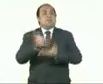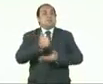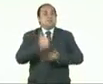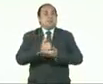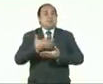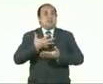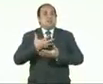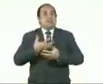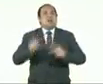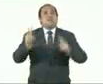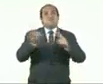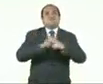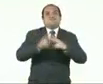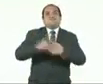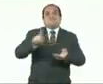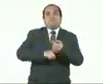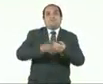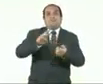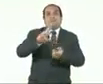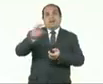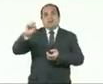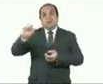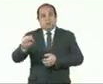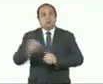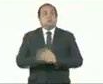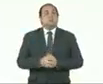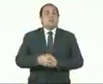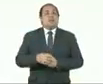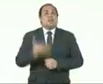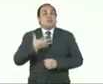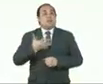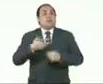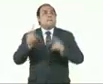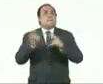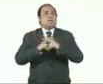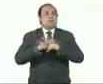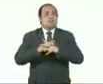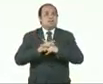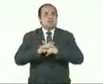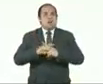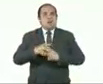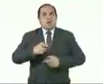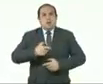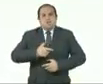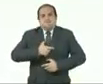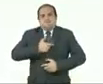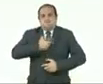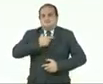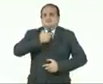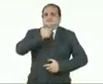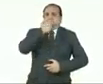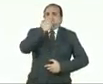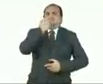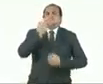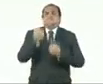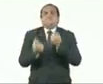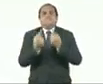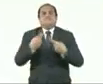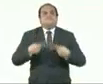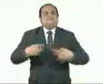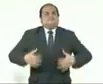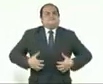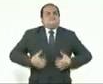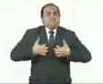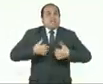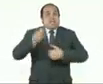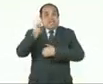los barrios. Cuando hay una riña, se le sube la sangre a la cabeza a alguno de los